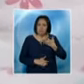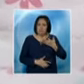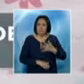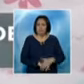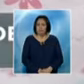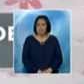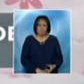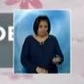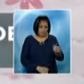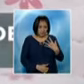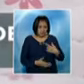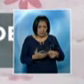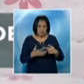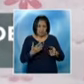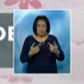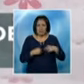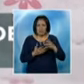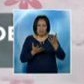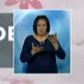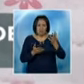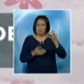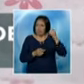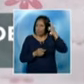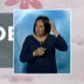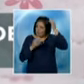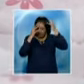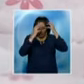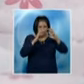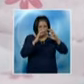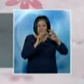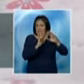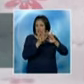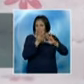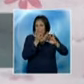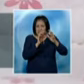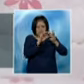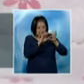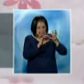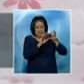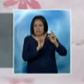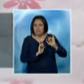Y dijeron que tengo rasguños de sangre en la cabeza y